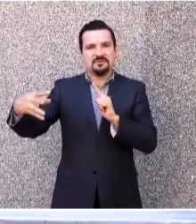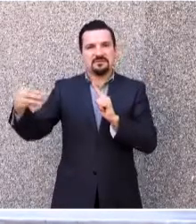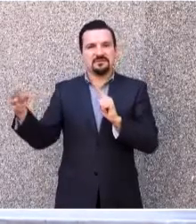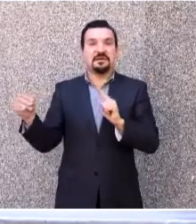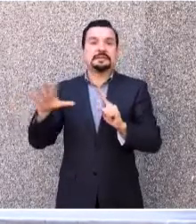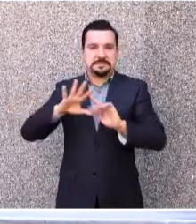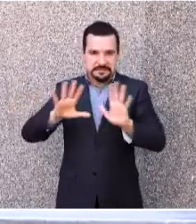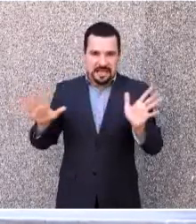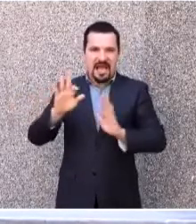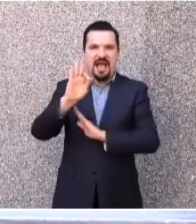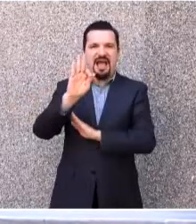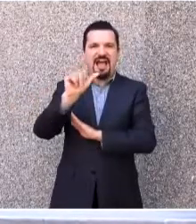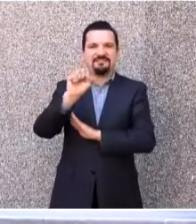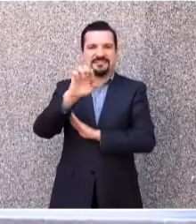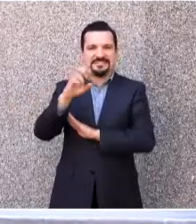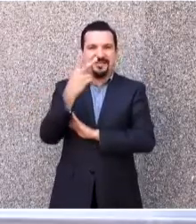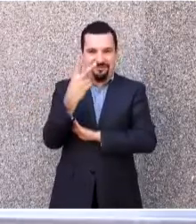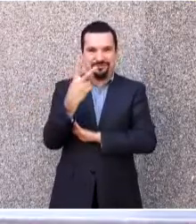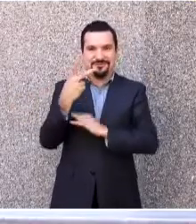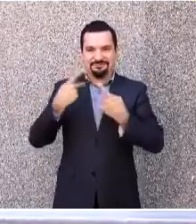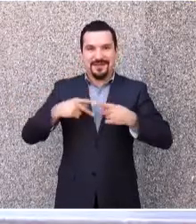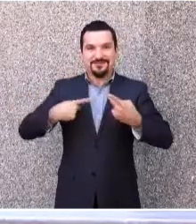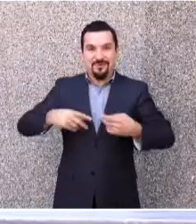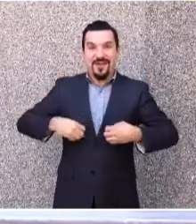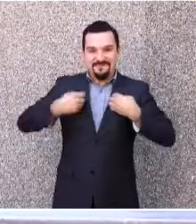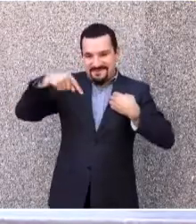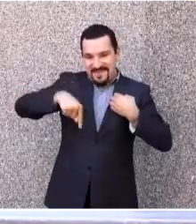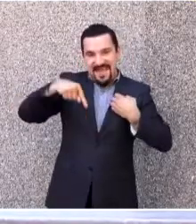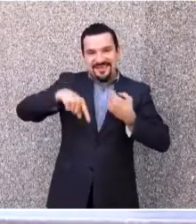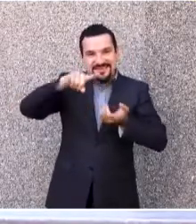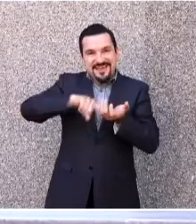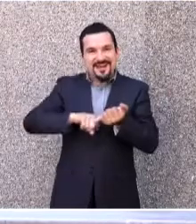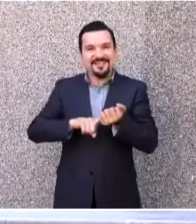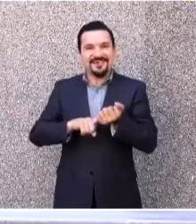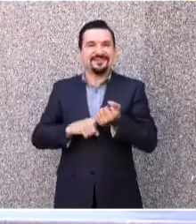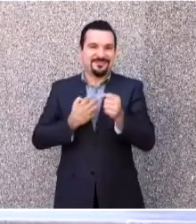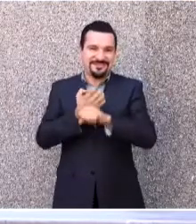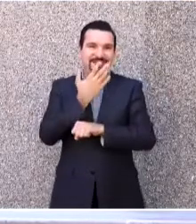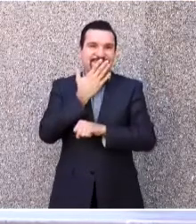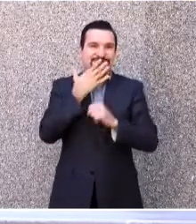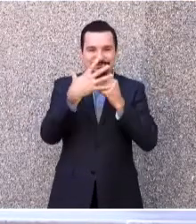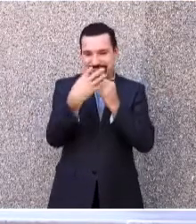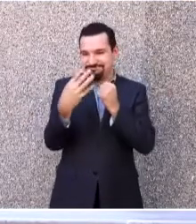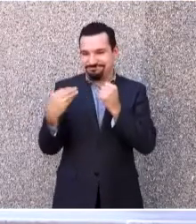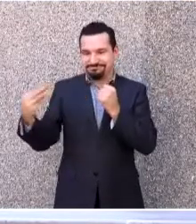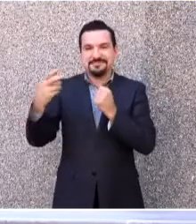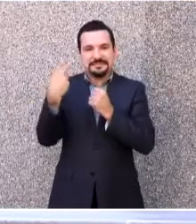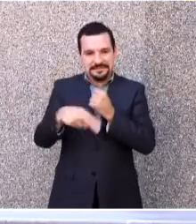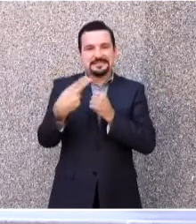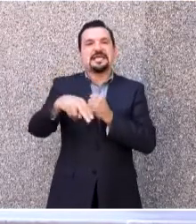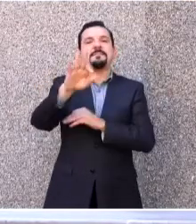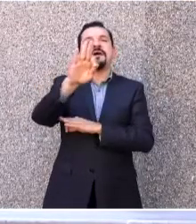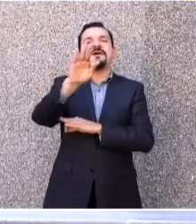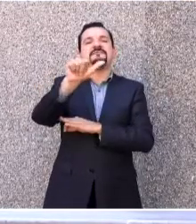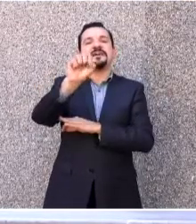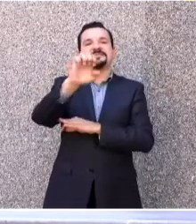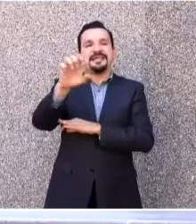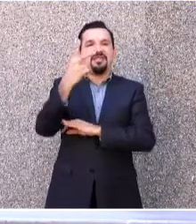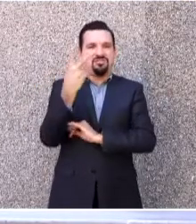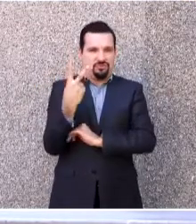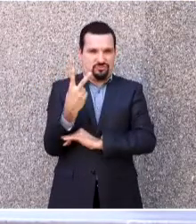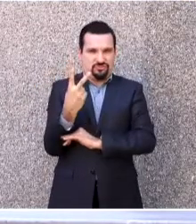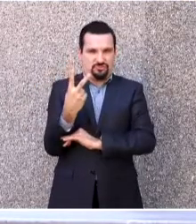transmitirse localmente. Eso es la fase 2. En términos epidemiológicos, lo